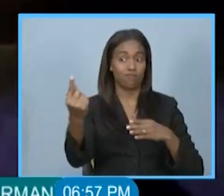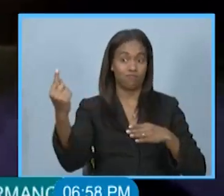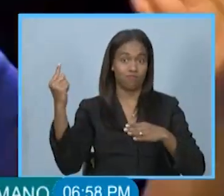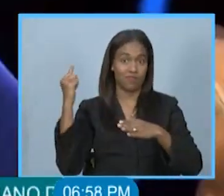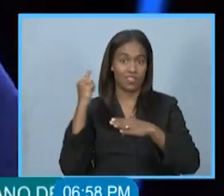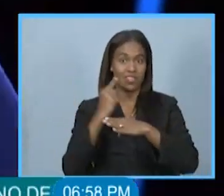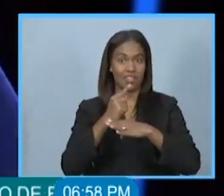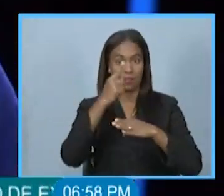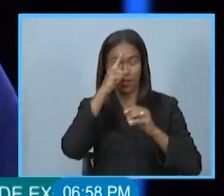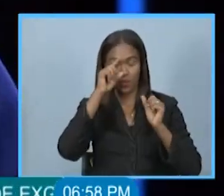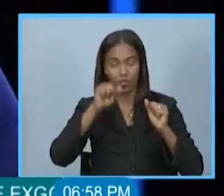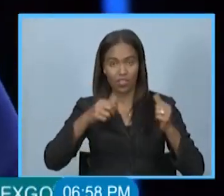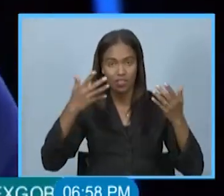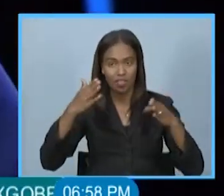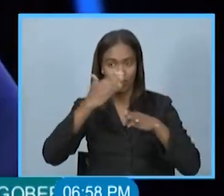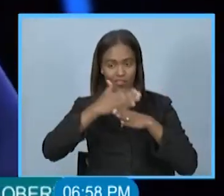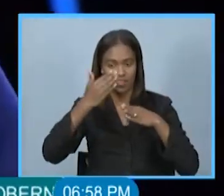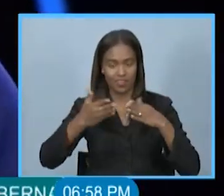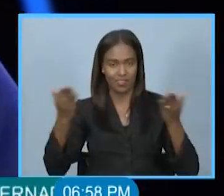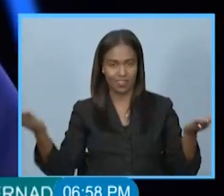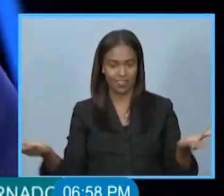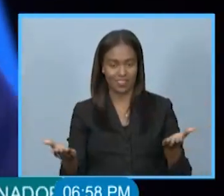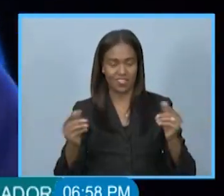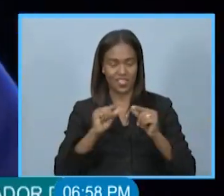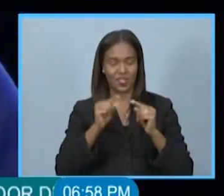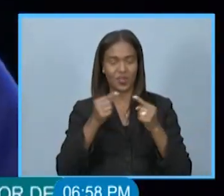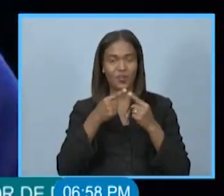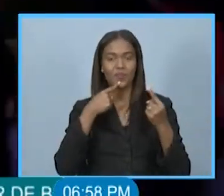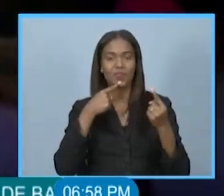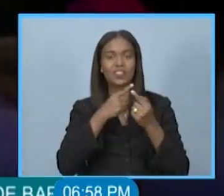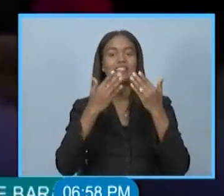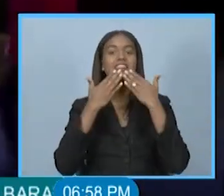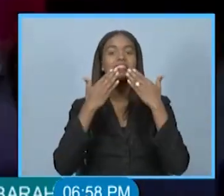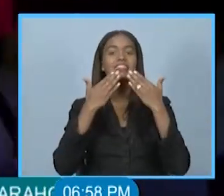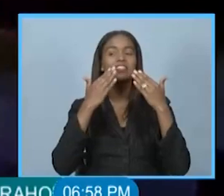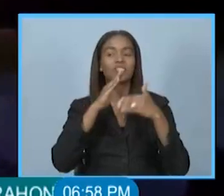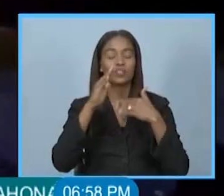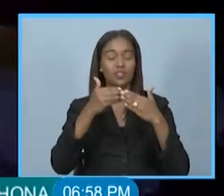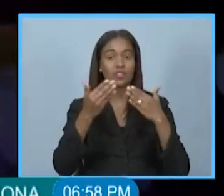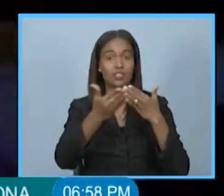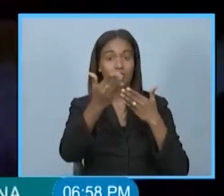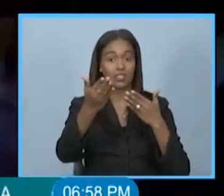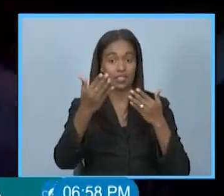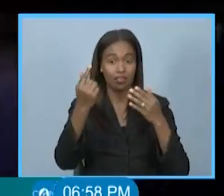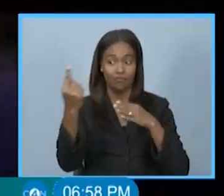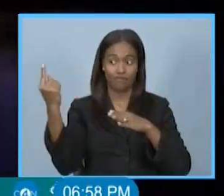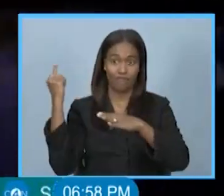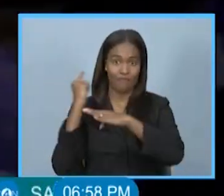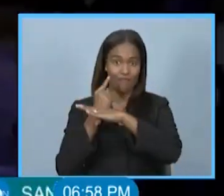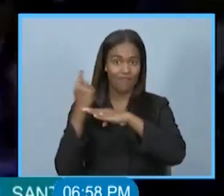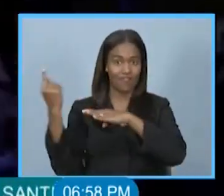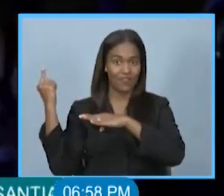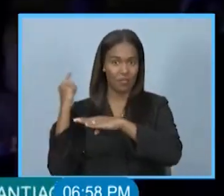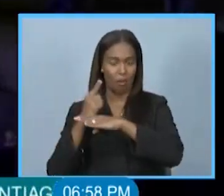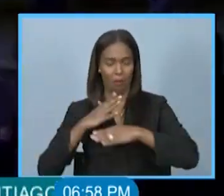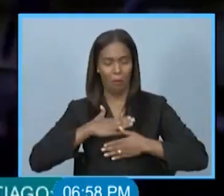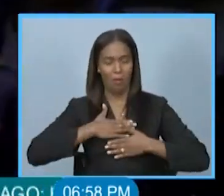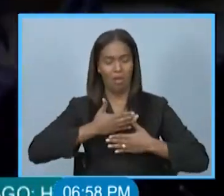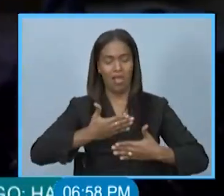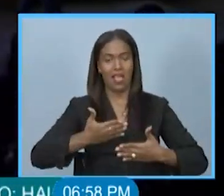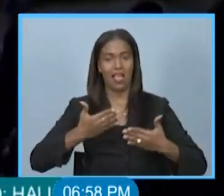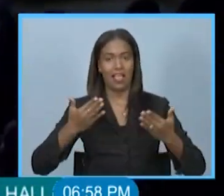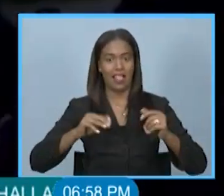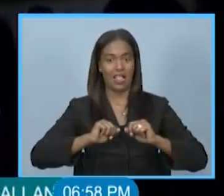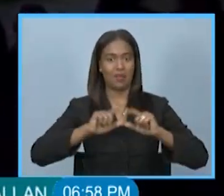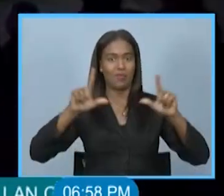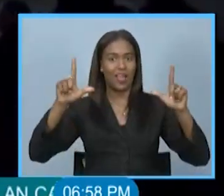para despedir formalmente es misión estelar de Central de noticias gracias a ustedes que participaron que se atrevieron a leer